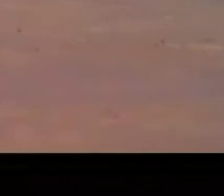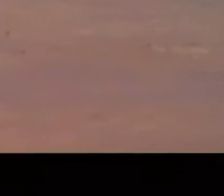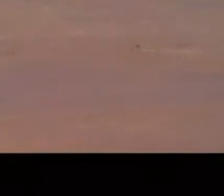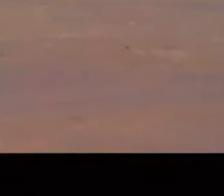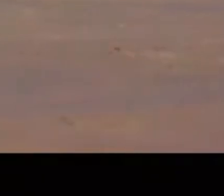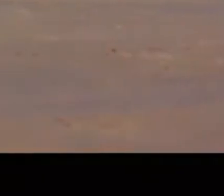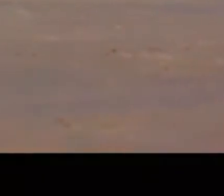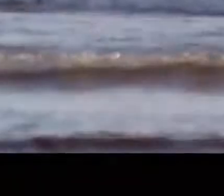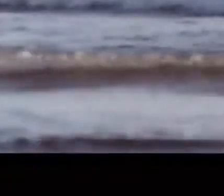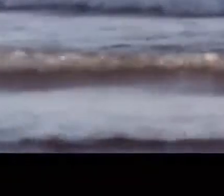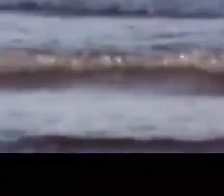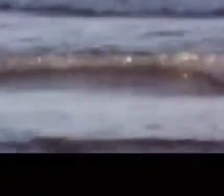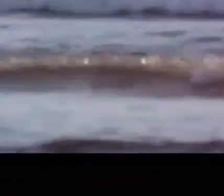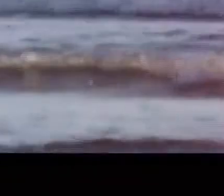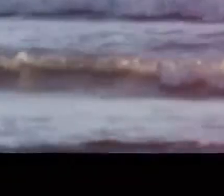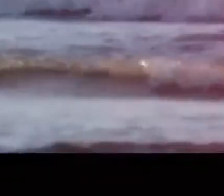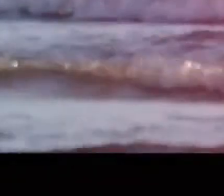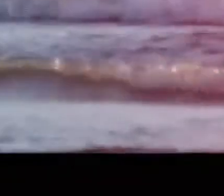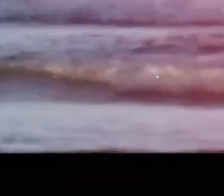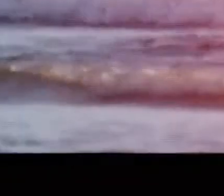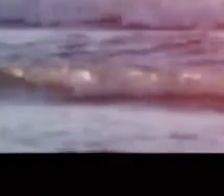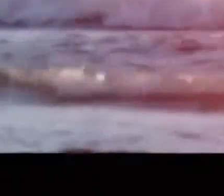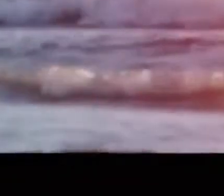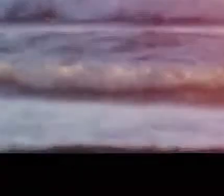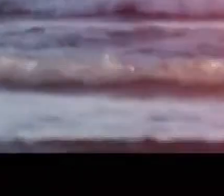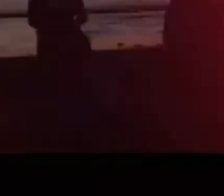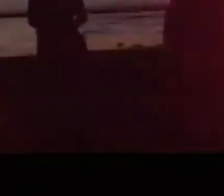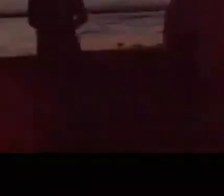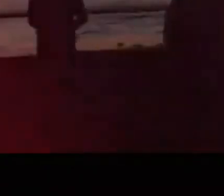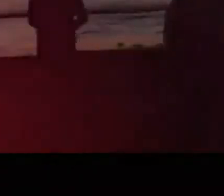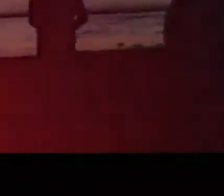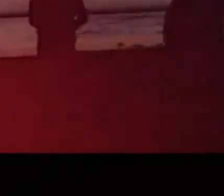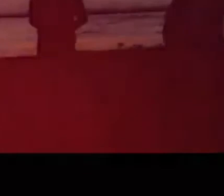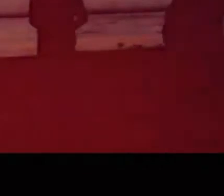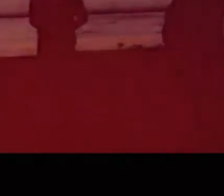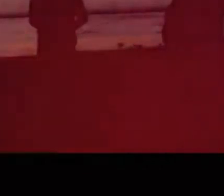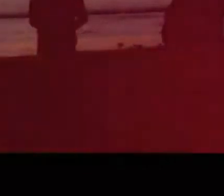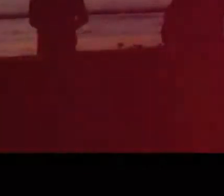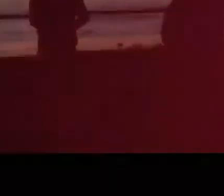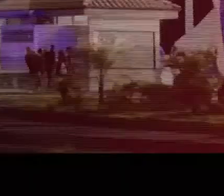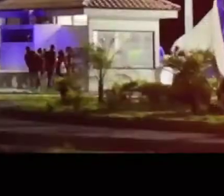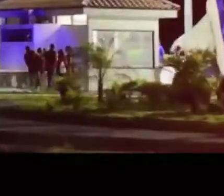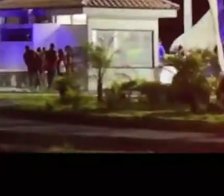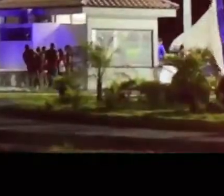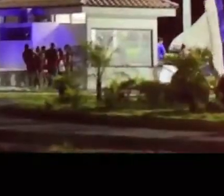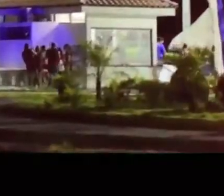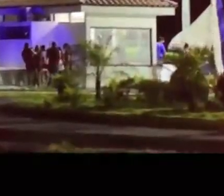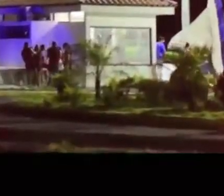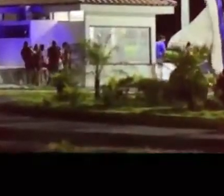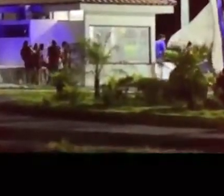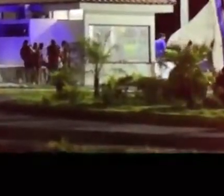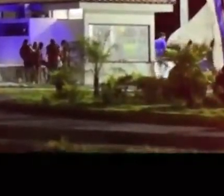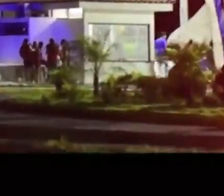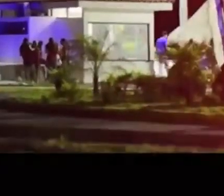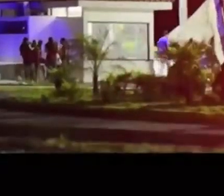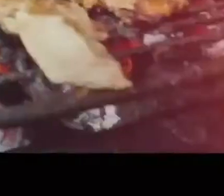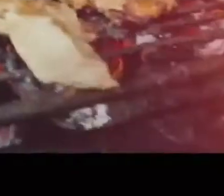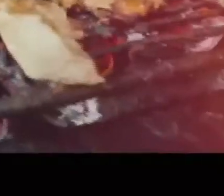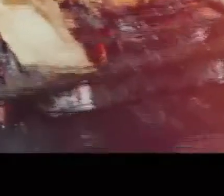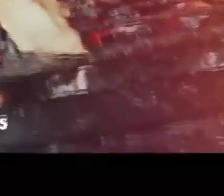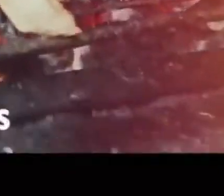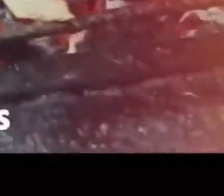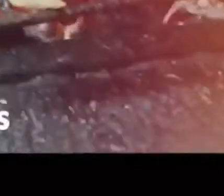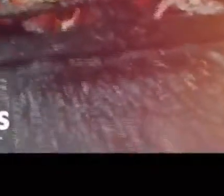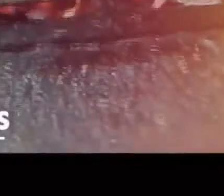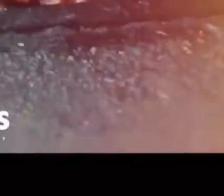Pochomil y Mazachapa podrían estar en tu recorrido si quieres agregar sol y playa. Por las noches, Managua